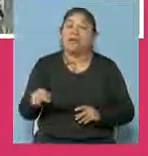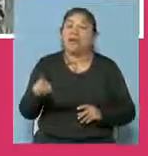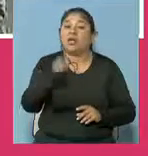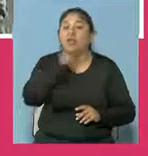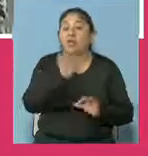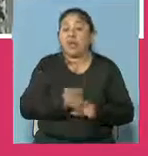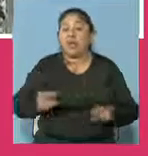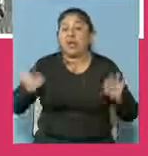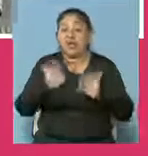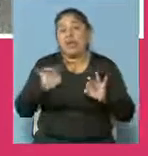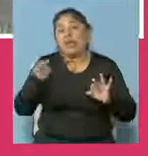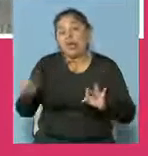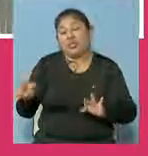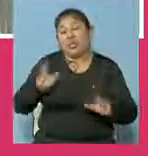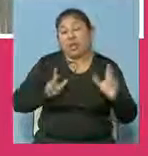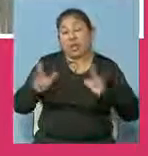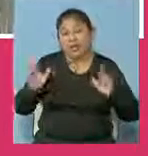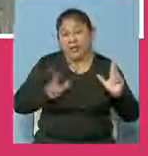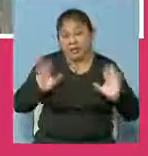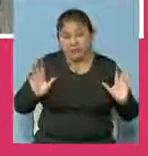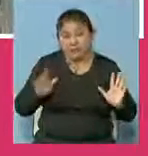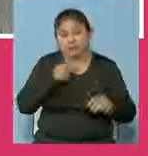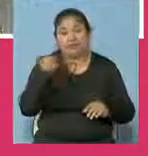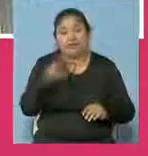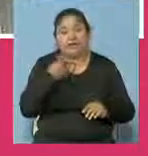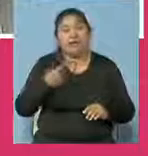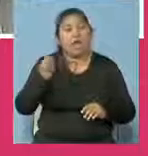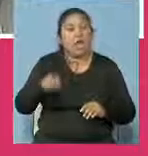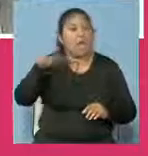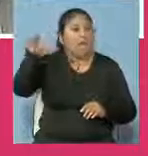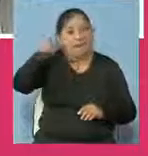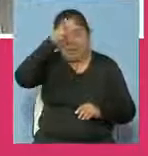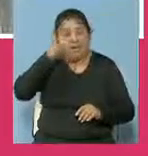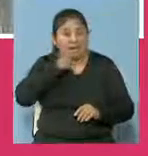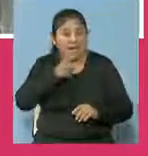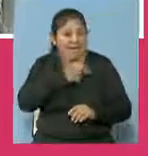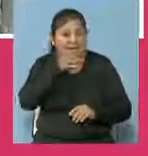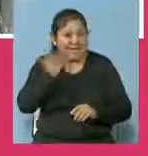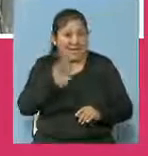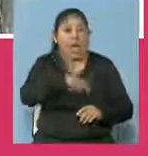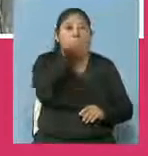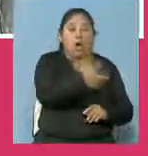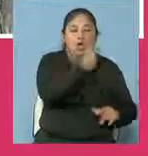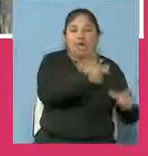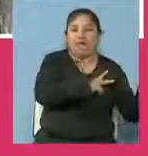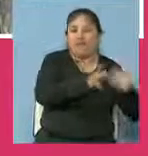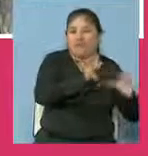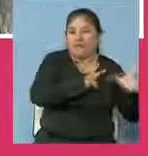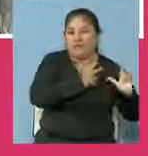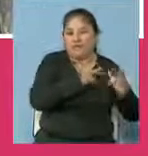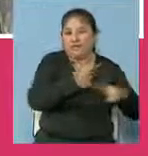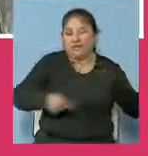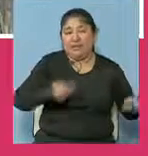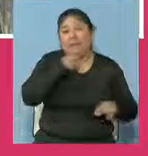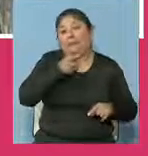activó, por lo menos eso es lo que nos dijeron hace instantes nada más, extraoficialmente no se activó lo que era un posible caso de COVID acá